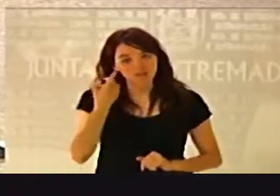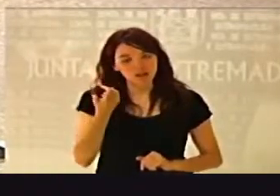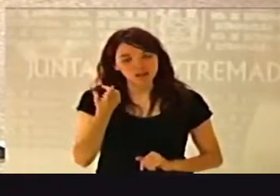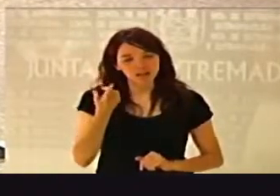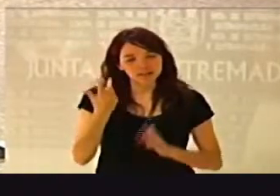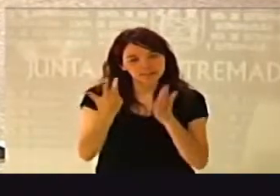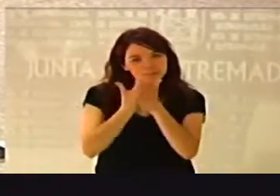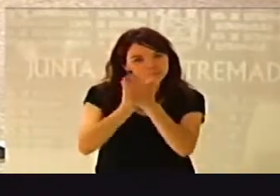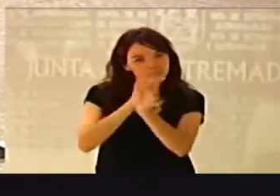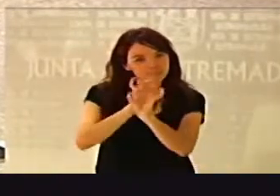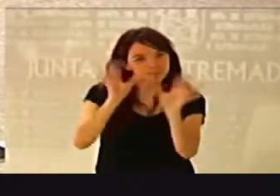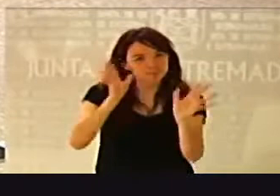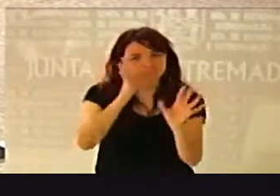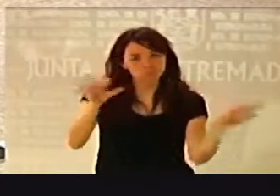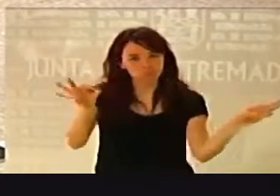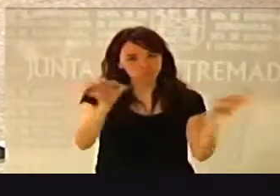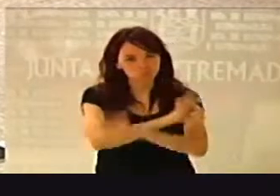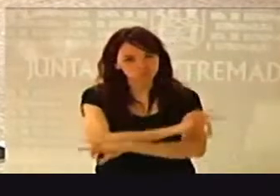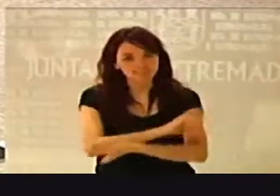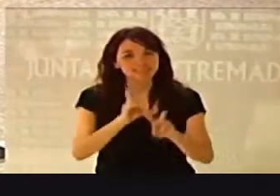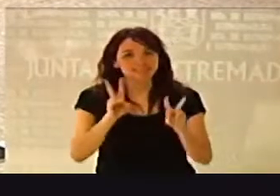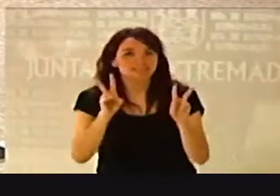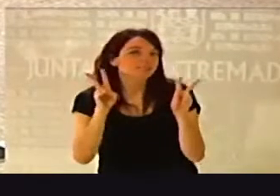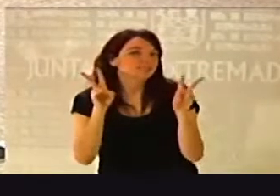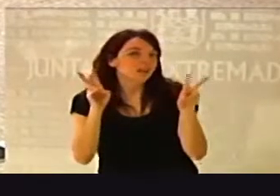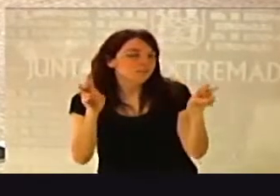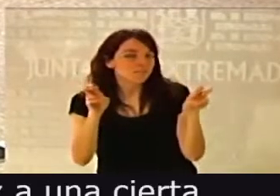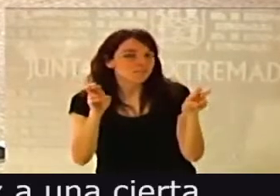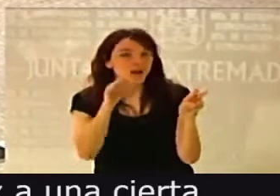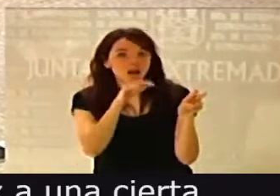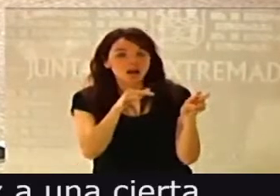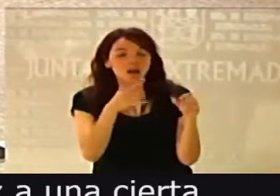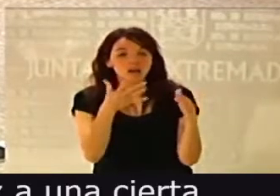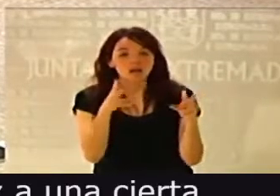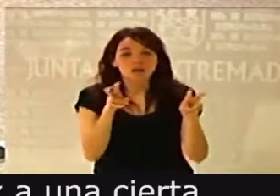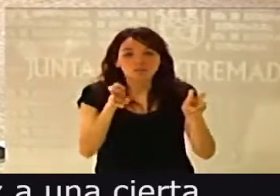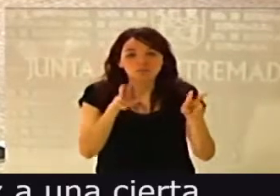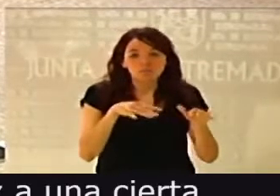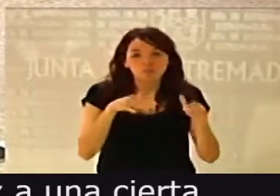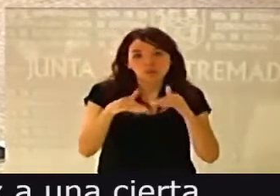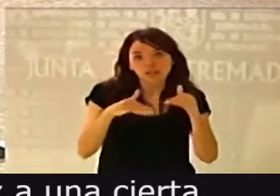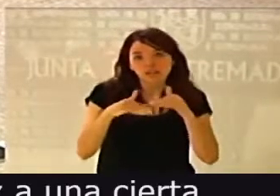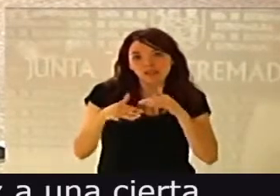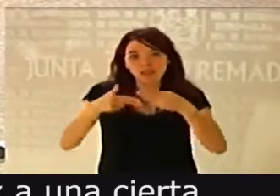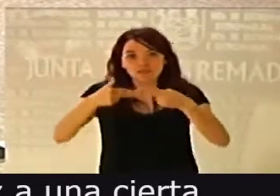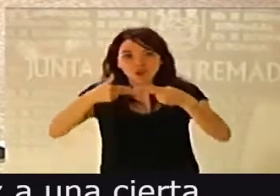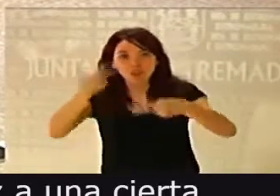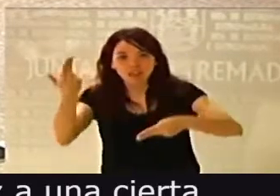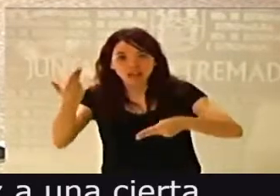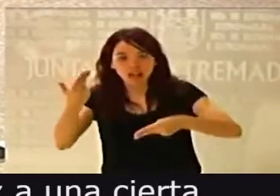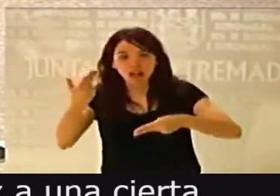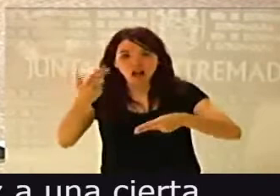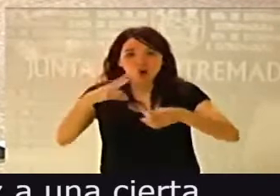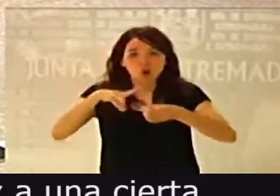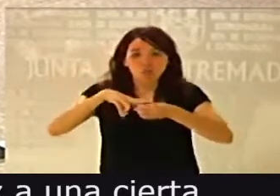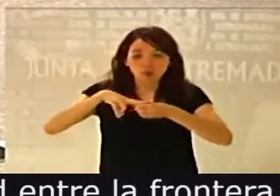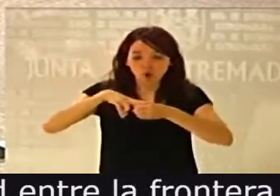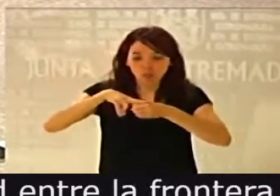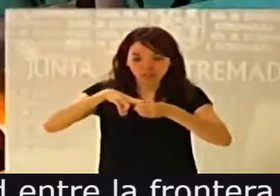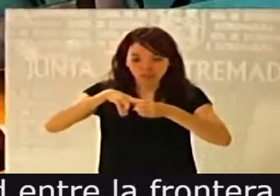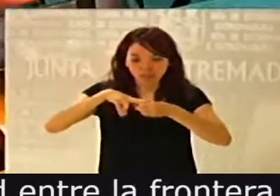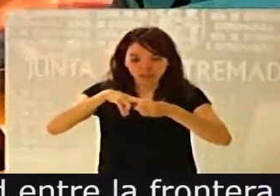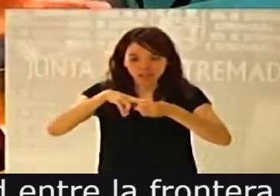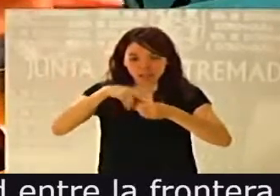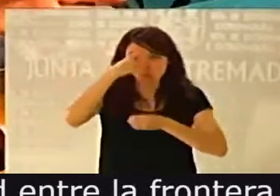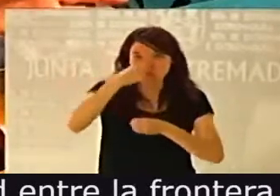cierta confusión que existe con respecto a la movilidad entre la frontera, entre las provincias.